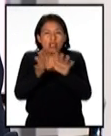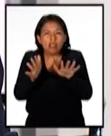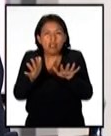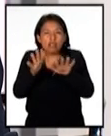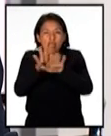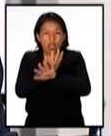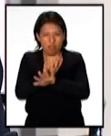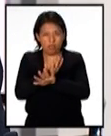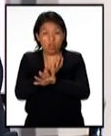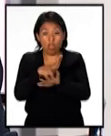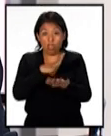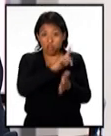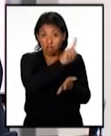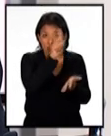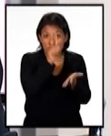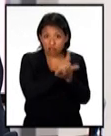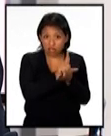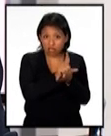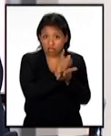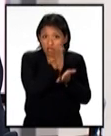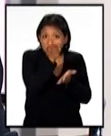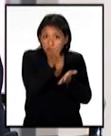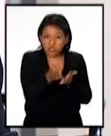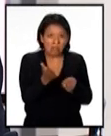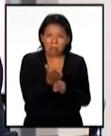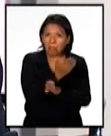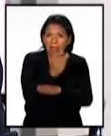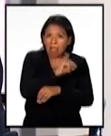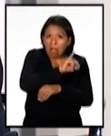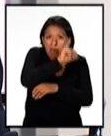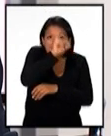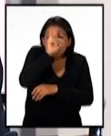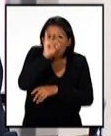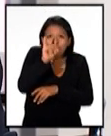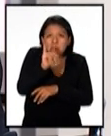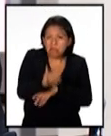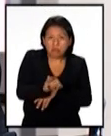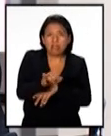un reconocimiento legal que no había habido. Nunca había habido un